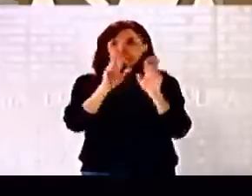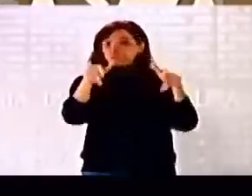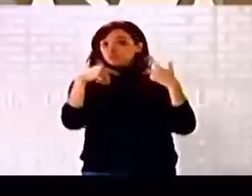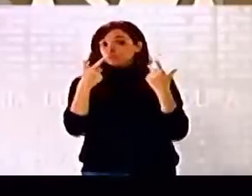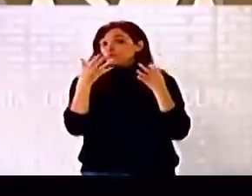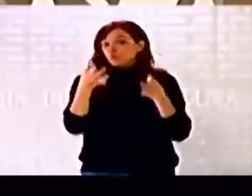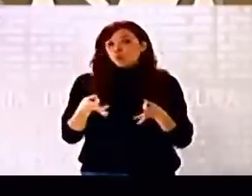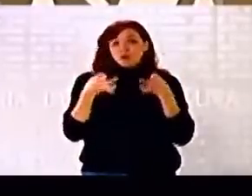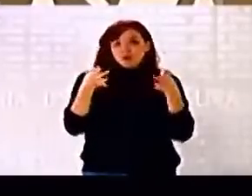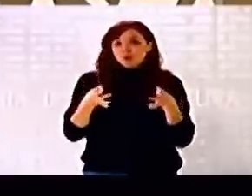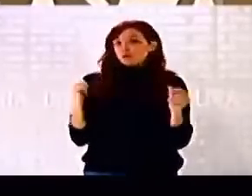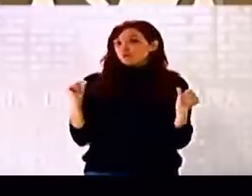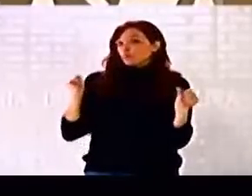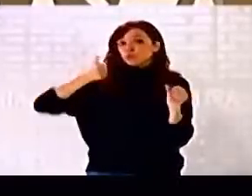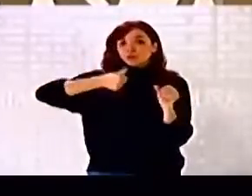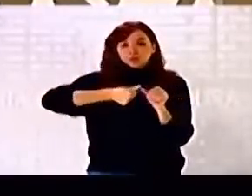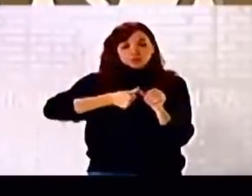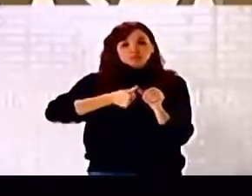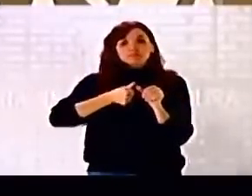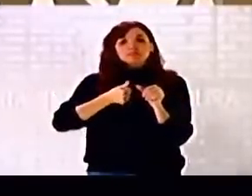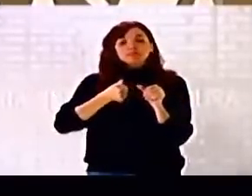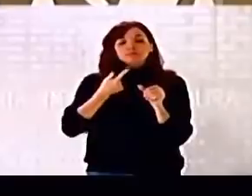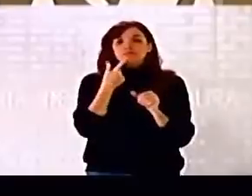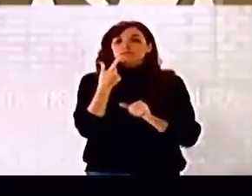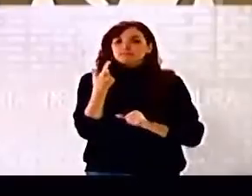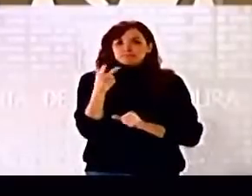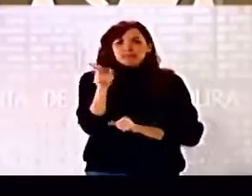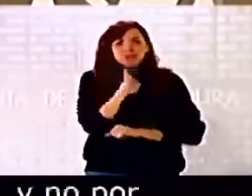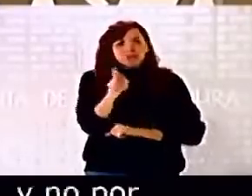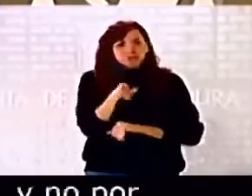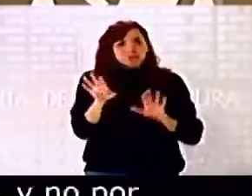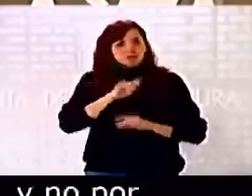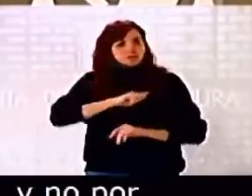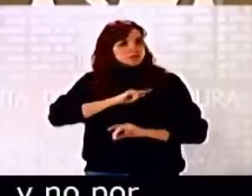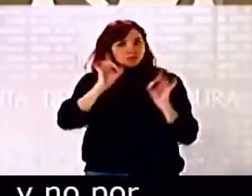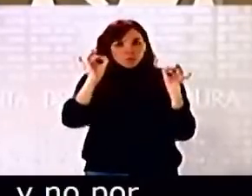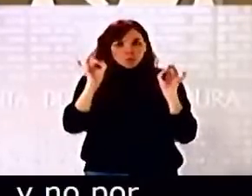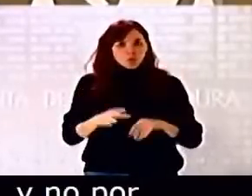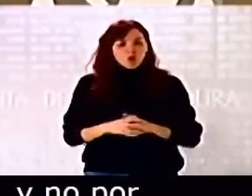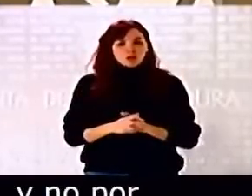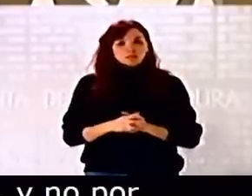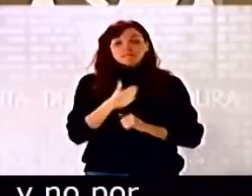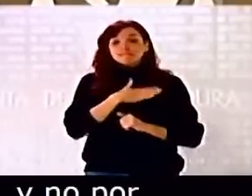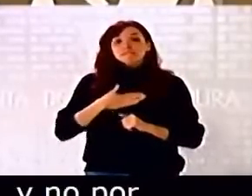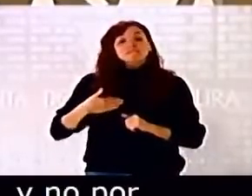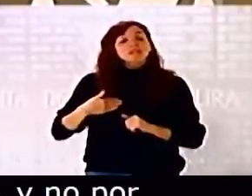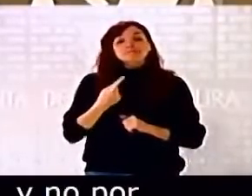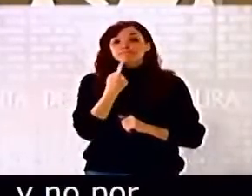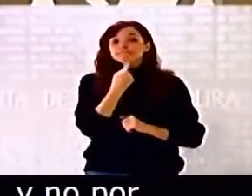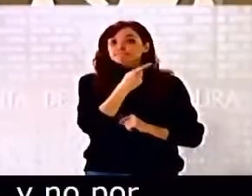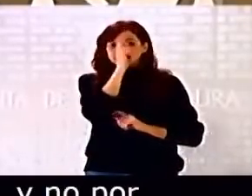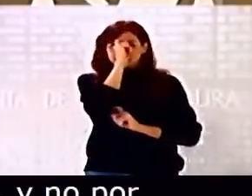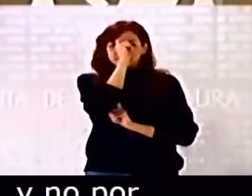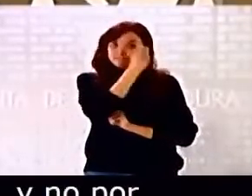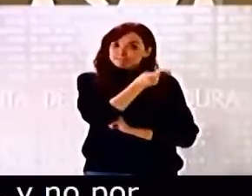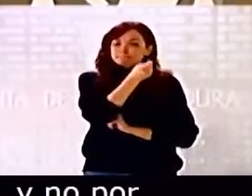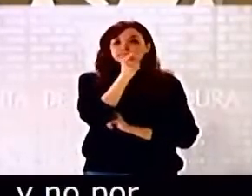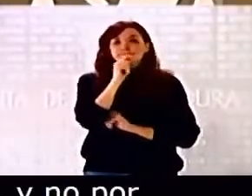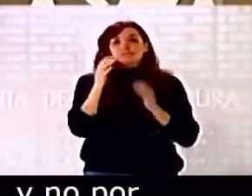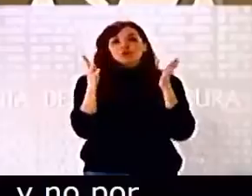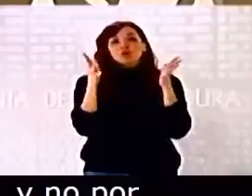siempre, y no por reiterativo no lo sintamos, trasladarle las condolencias del Consejo de